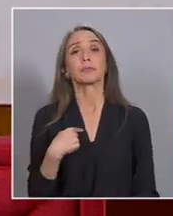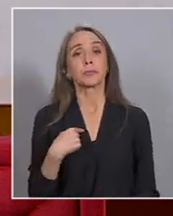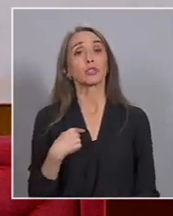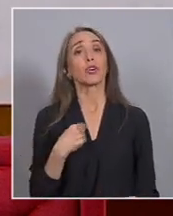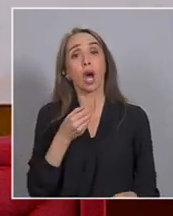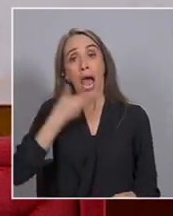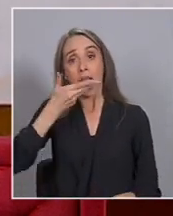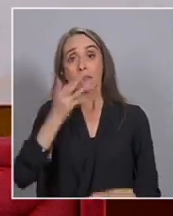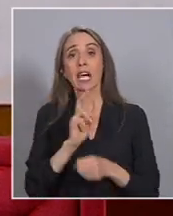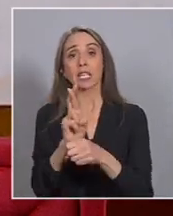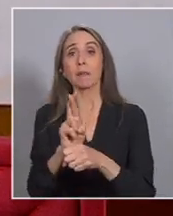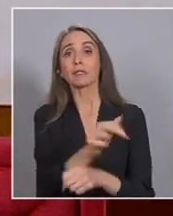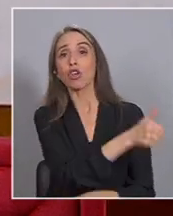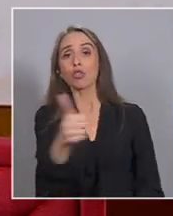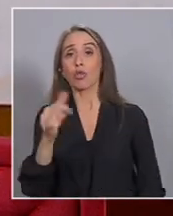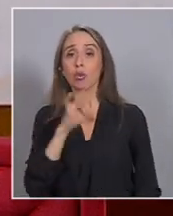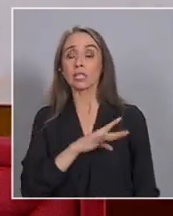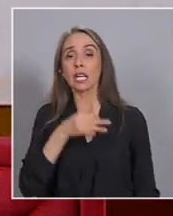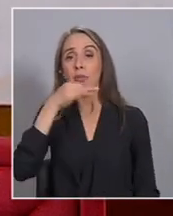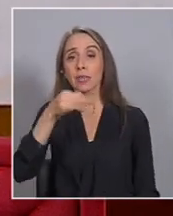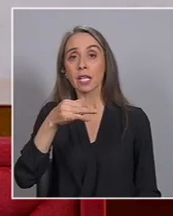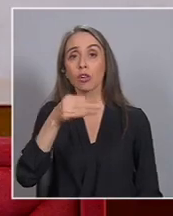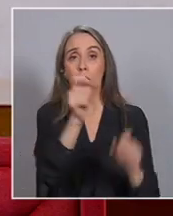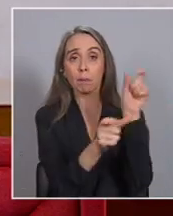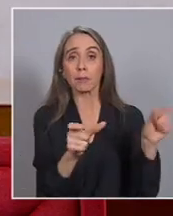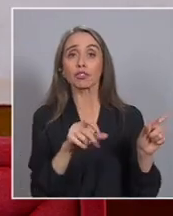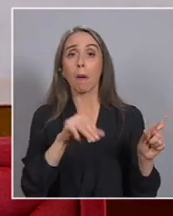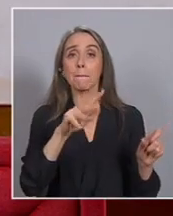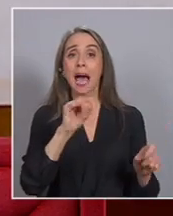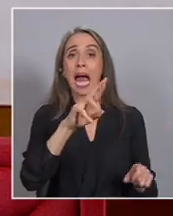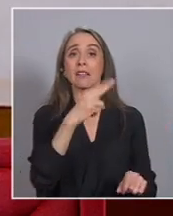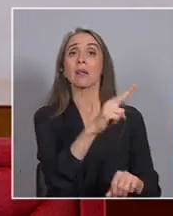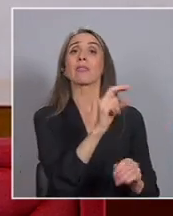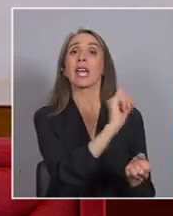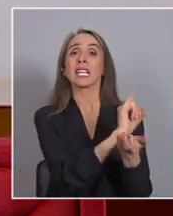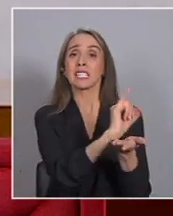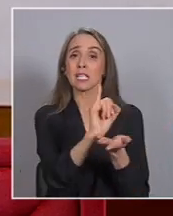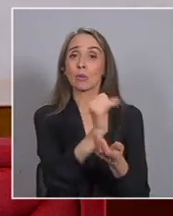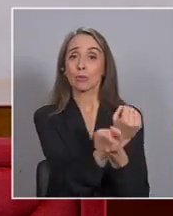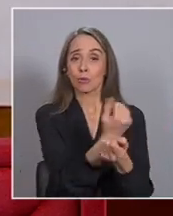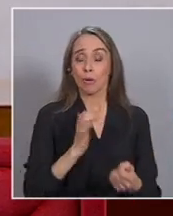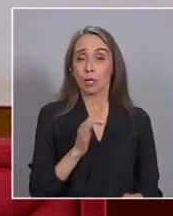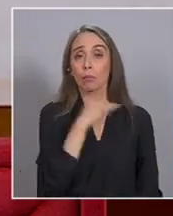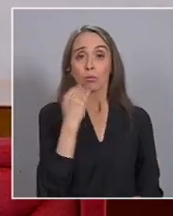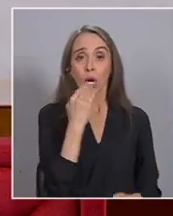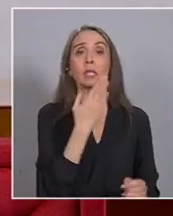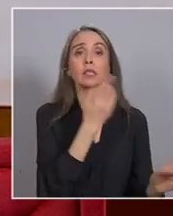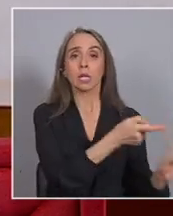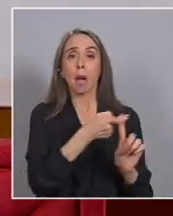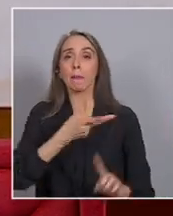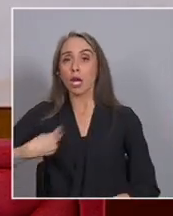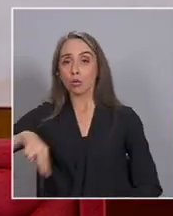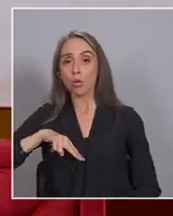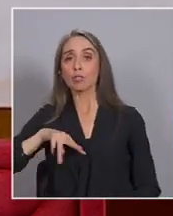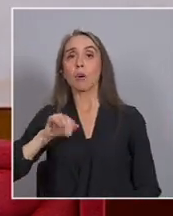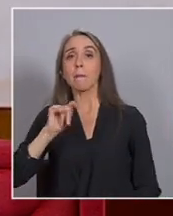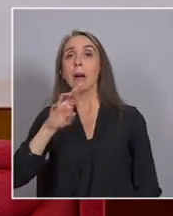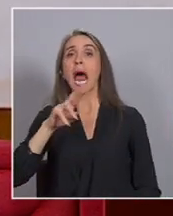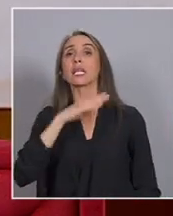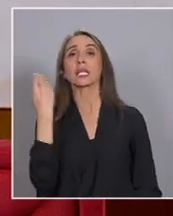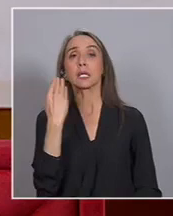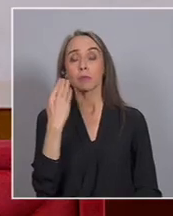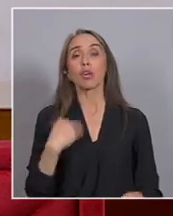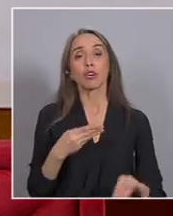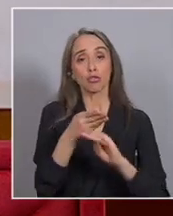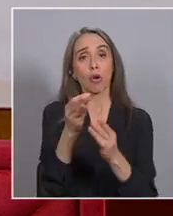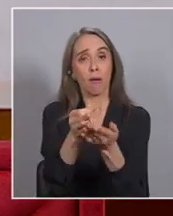representar a Chile entero cuando les digo que sus mártires son nuestros mártires y que he recorrido el país escuchando a